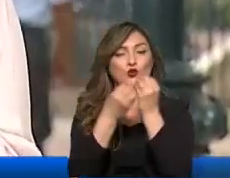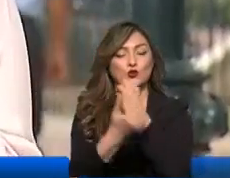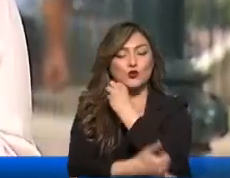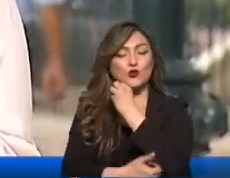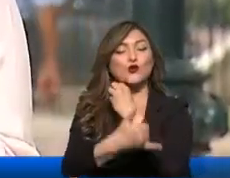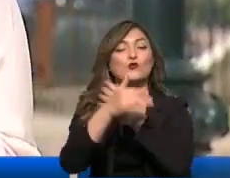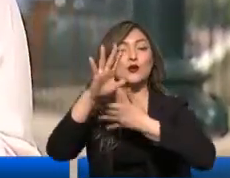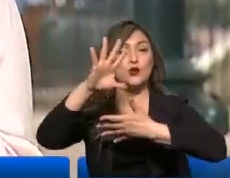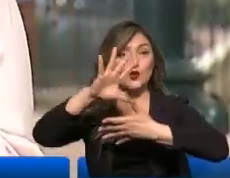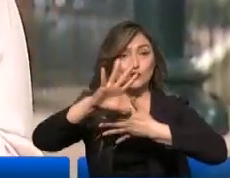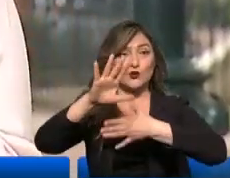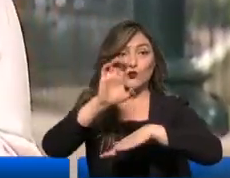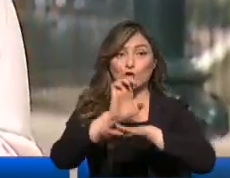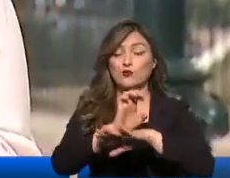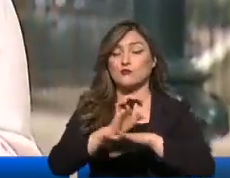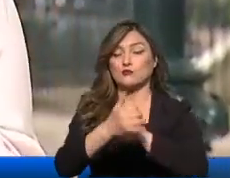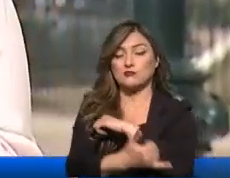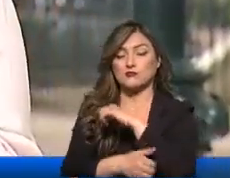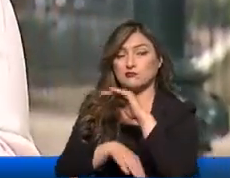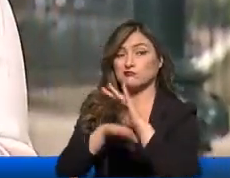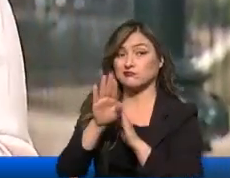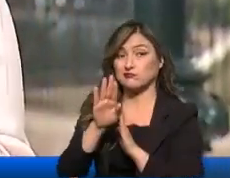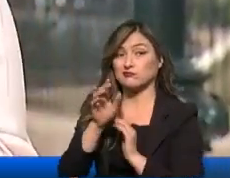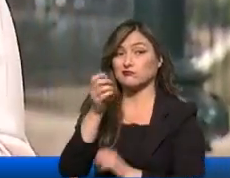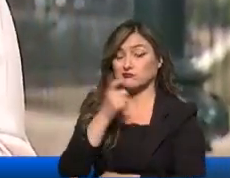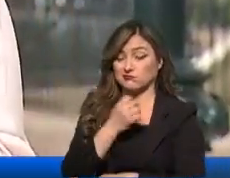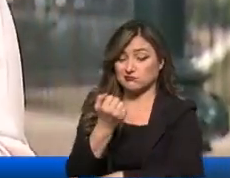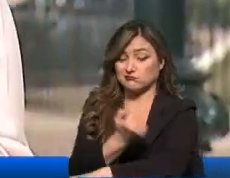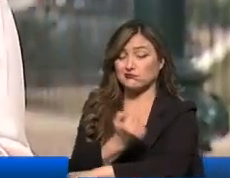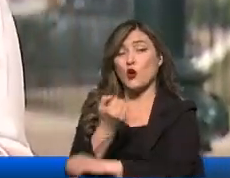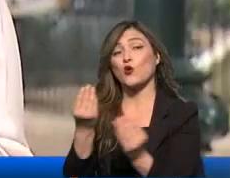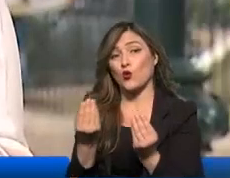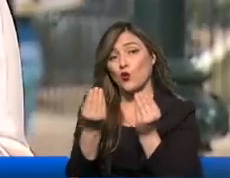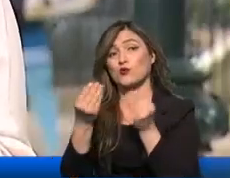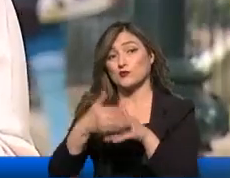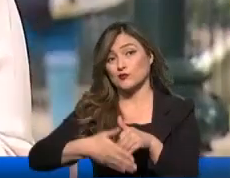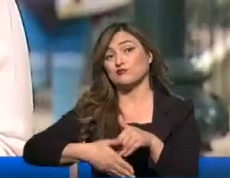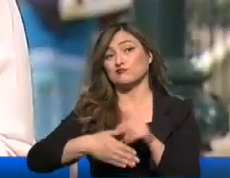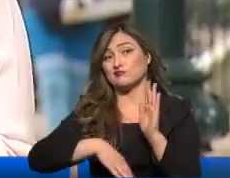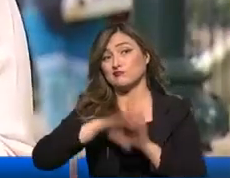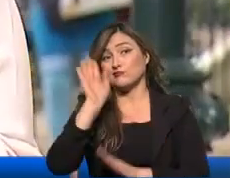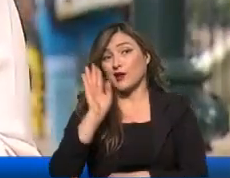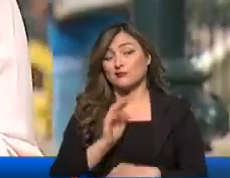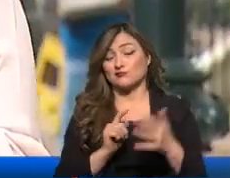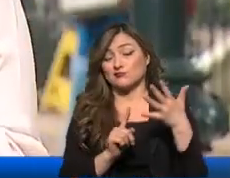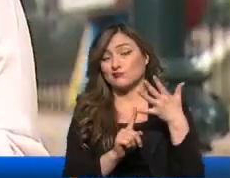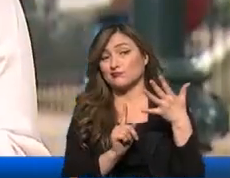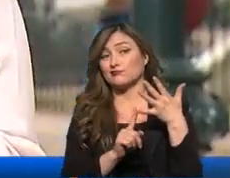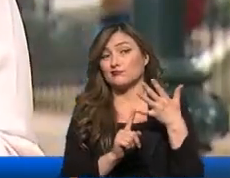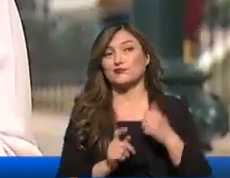a Ecuador como uno de los países con más alto consumo en adolescentes de Sudamérica. Lo pone en quinto